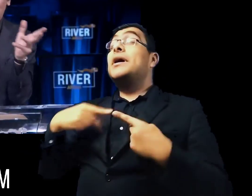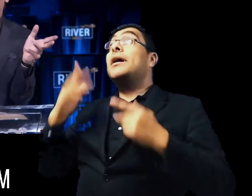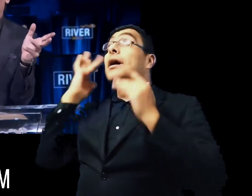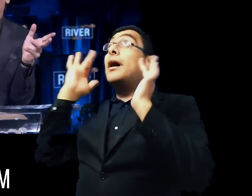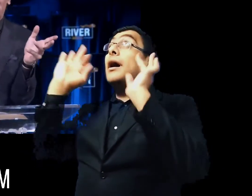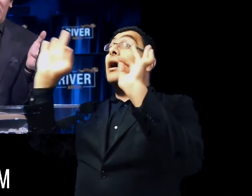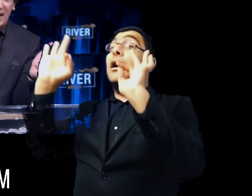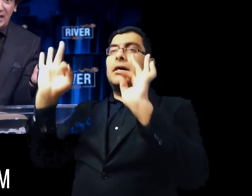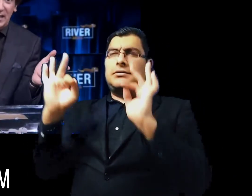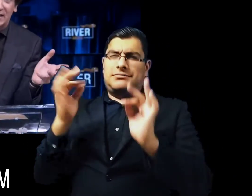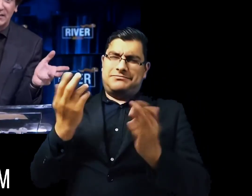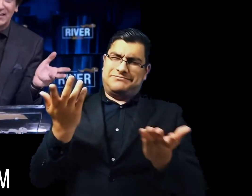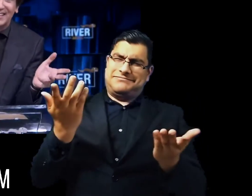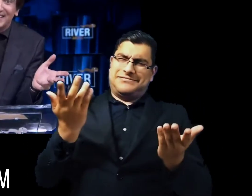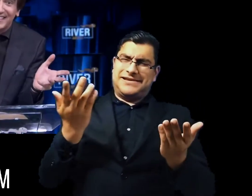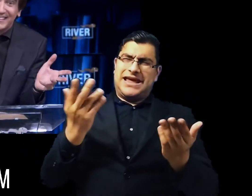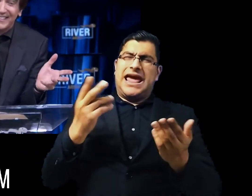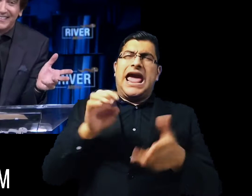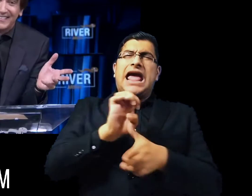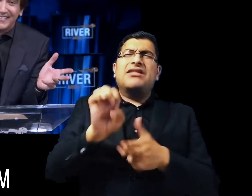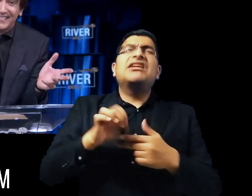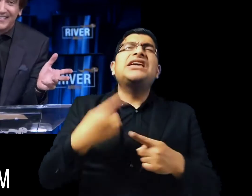Para mí entonces que no adora a nadie.